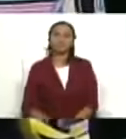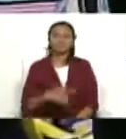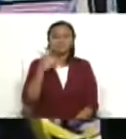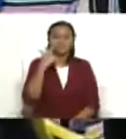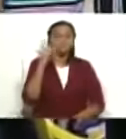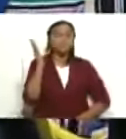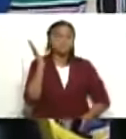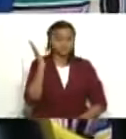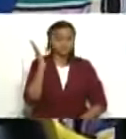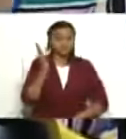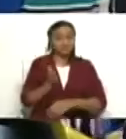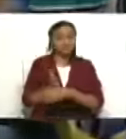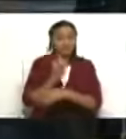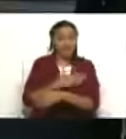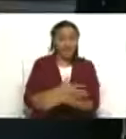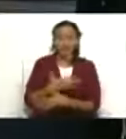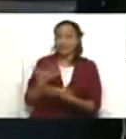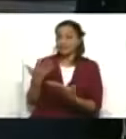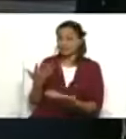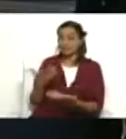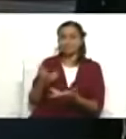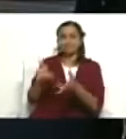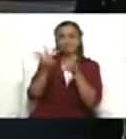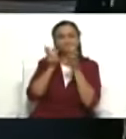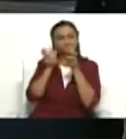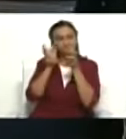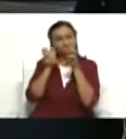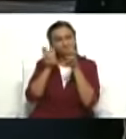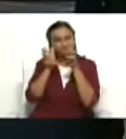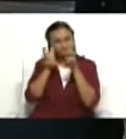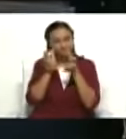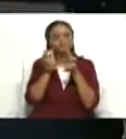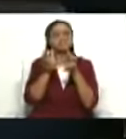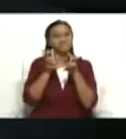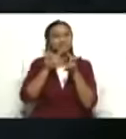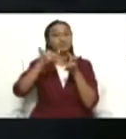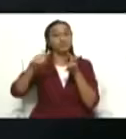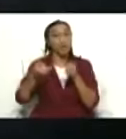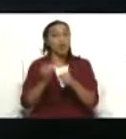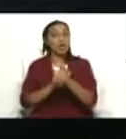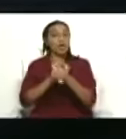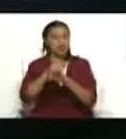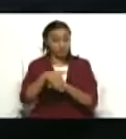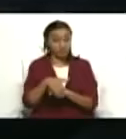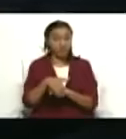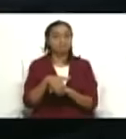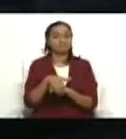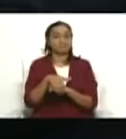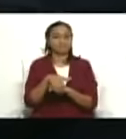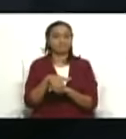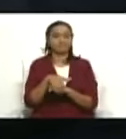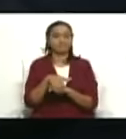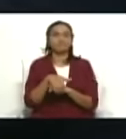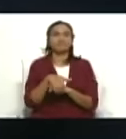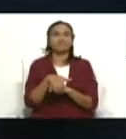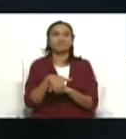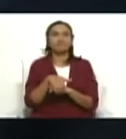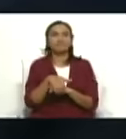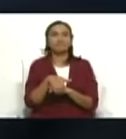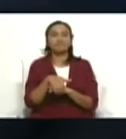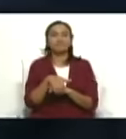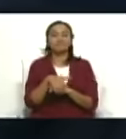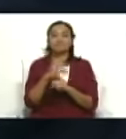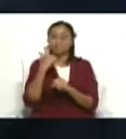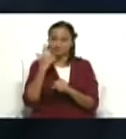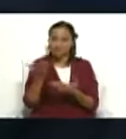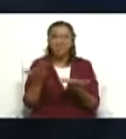Bien, escuchábamos las palabras del presidente del Parlamento venezolano, el doctor Jorge Rodríguez, precisamente en lo que se